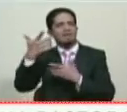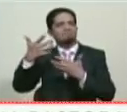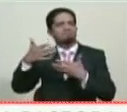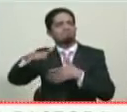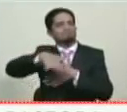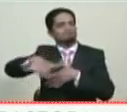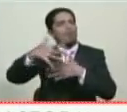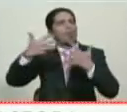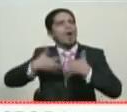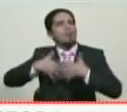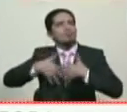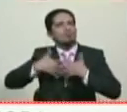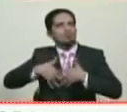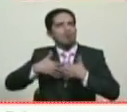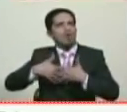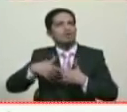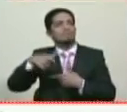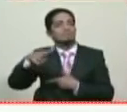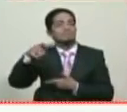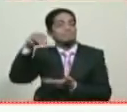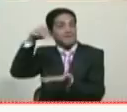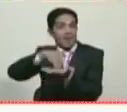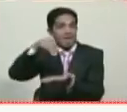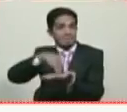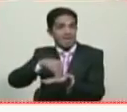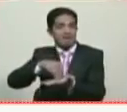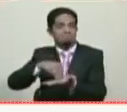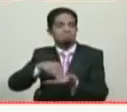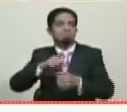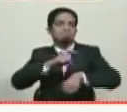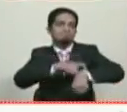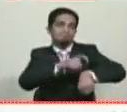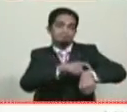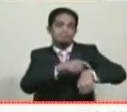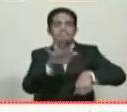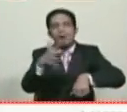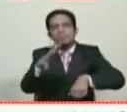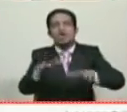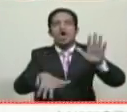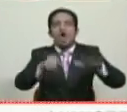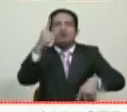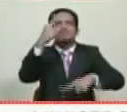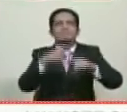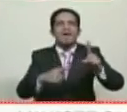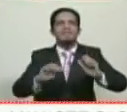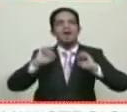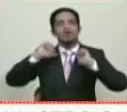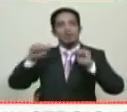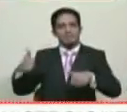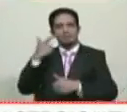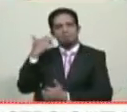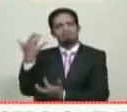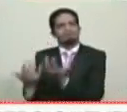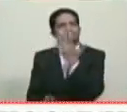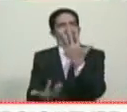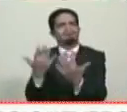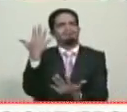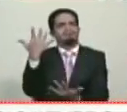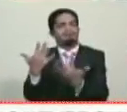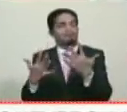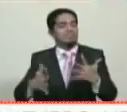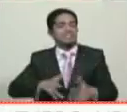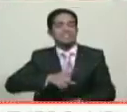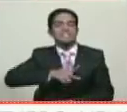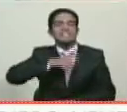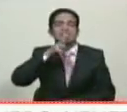Guatire, sector Loma Linda del Estado Miranda, a eso de las 11:30 de la mañana, se inició un incendio gigantesco,